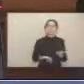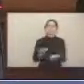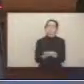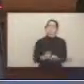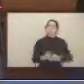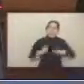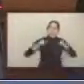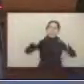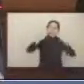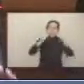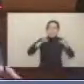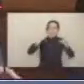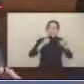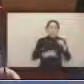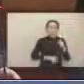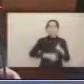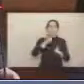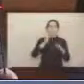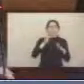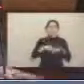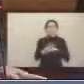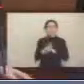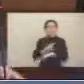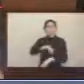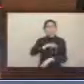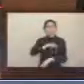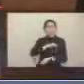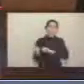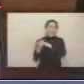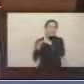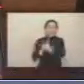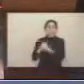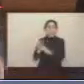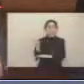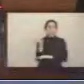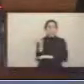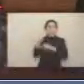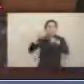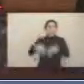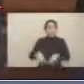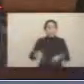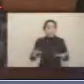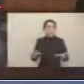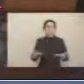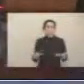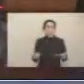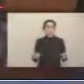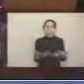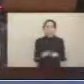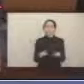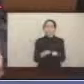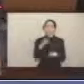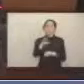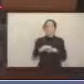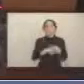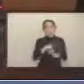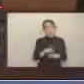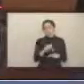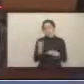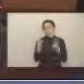esfuerzo cuando el Gobierno de España retira el suyo. Exactamente igual que hace usted en relación